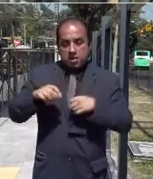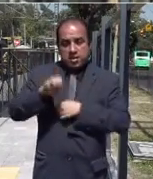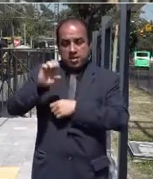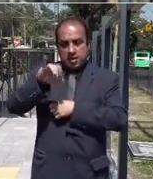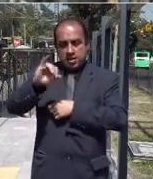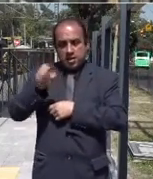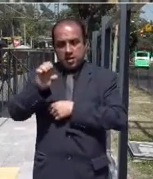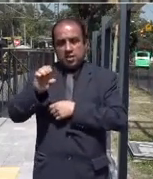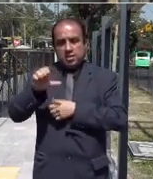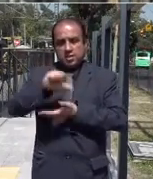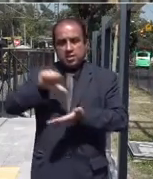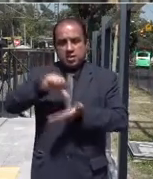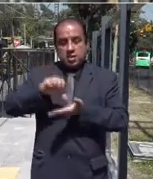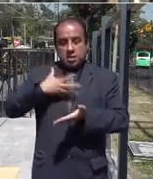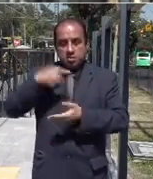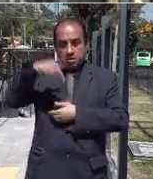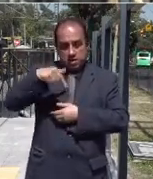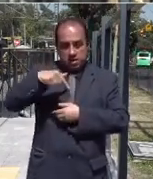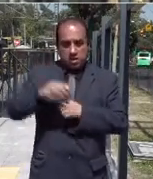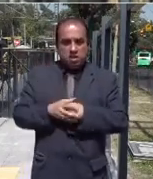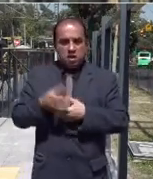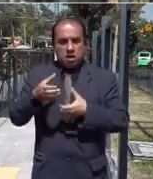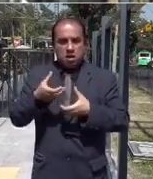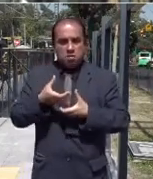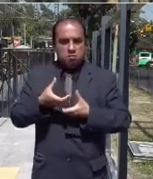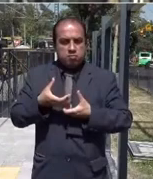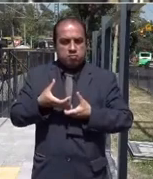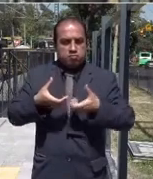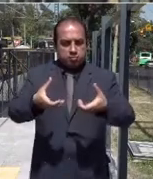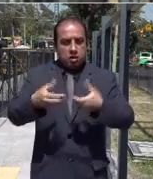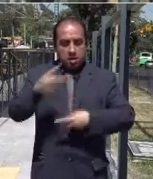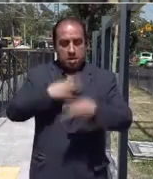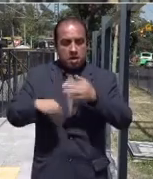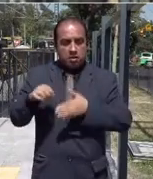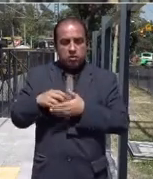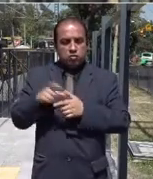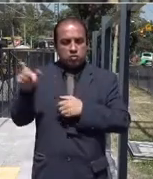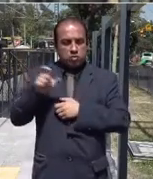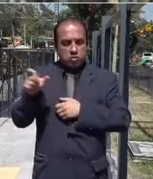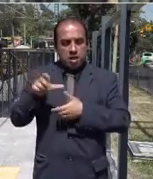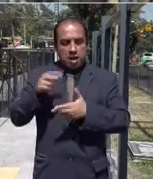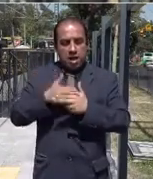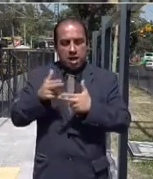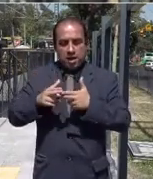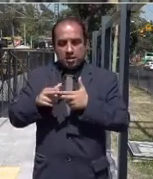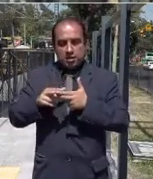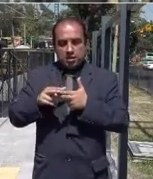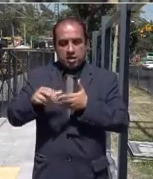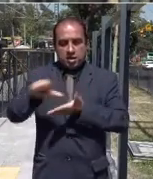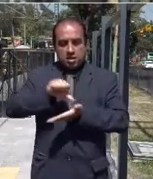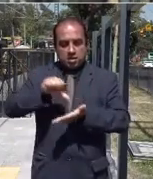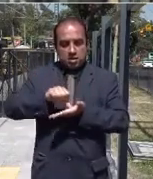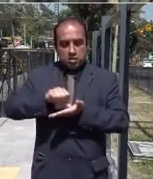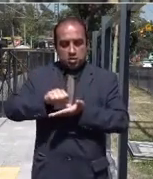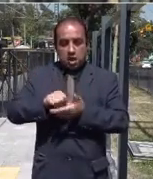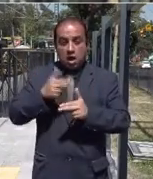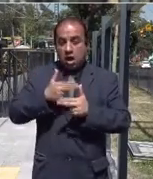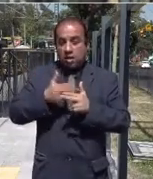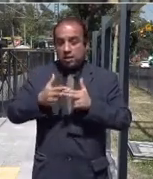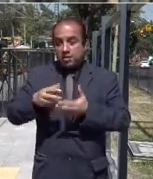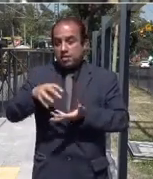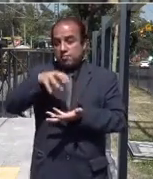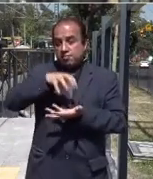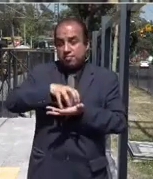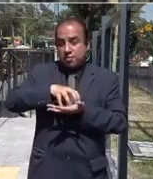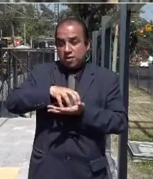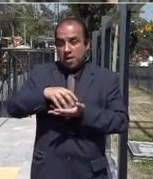este trayecto que viene desde Xochimilco hasta la zona central, o incluso hasta el Toreo si uno continúa por la línea 2, que